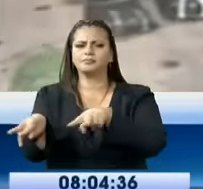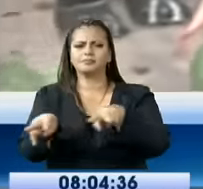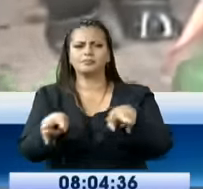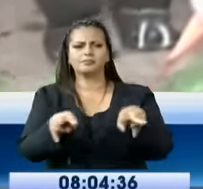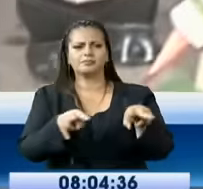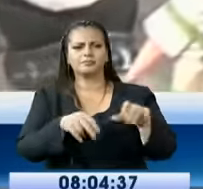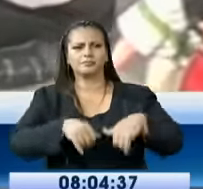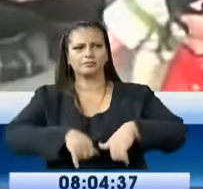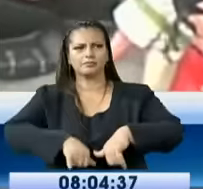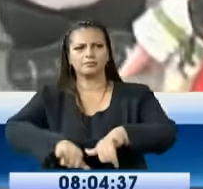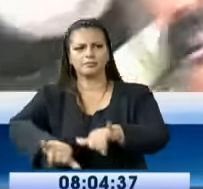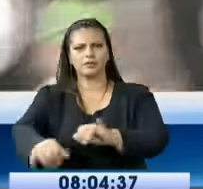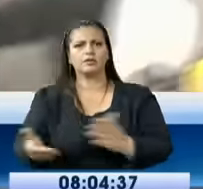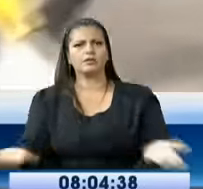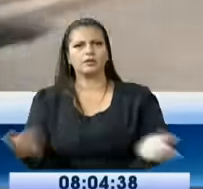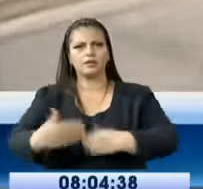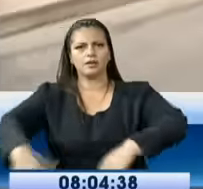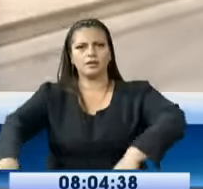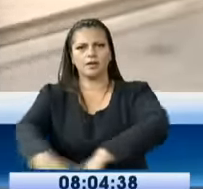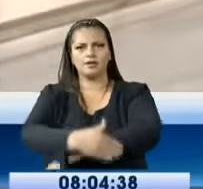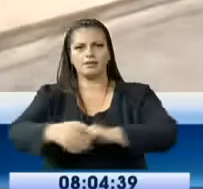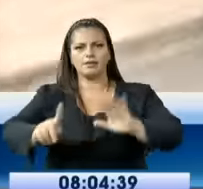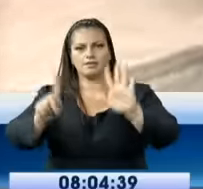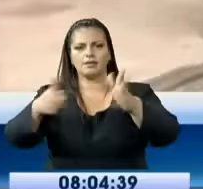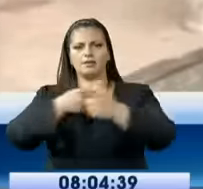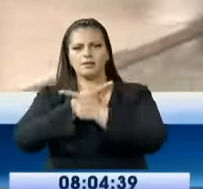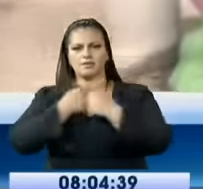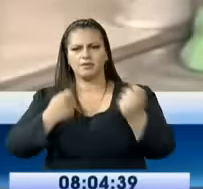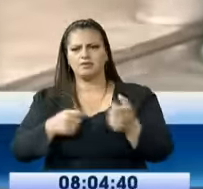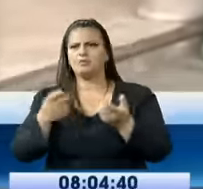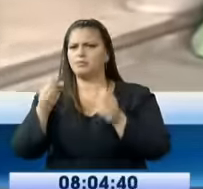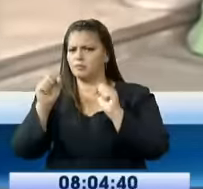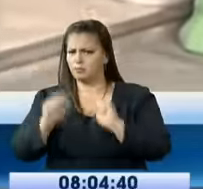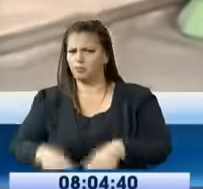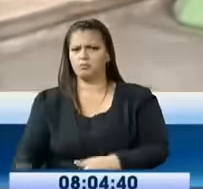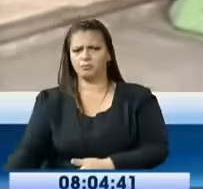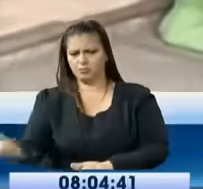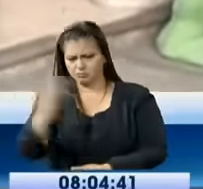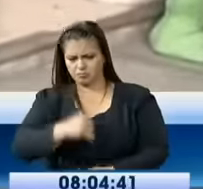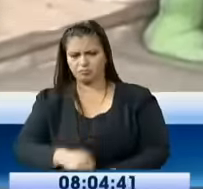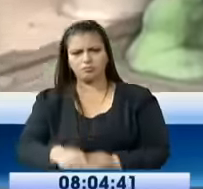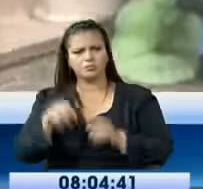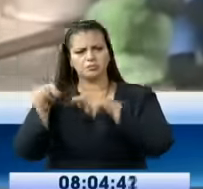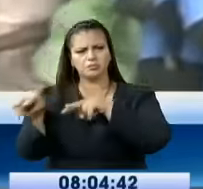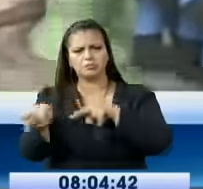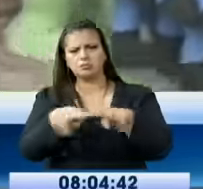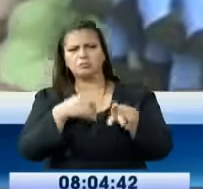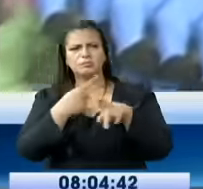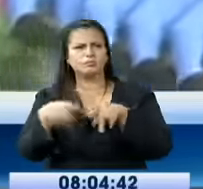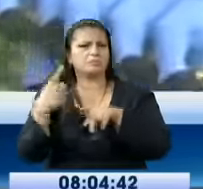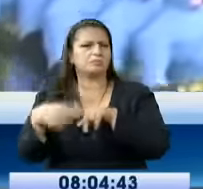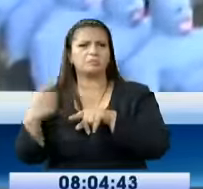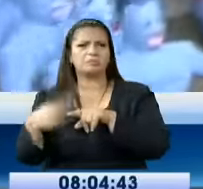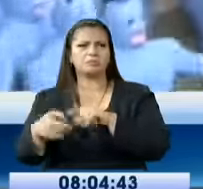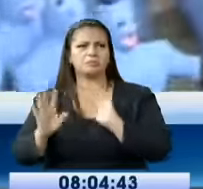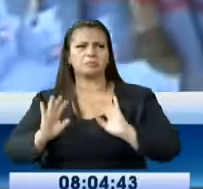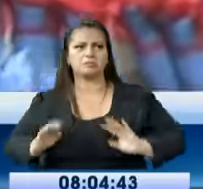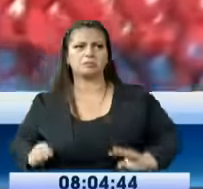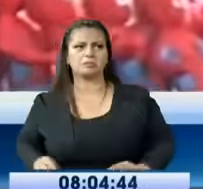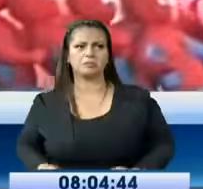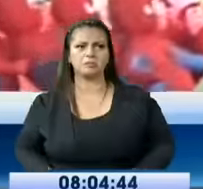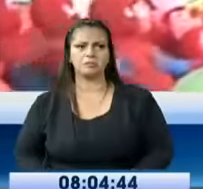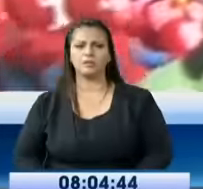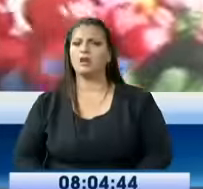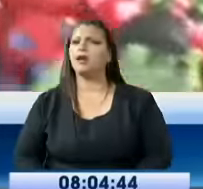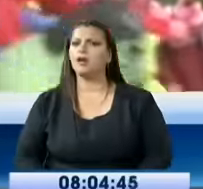es a lo largo de la calle 6 de marzo. Usted puede encontrar la variedad de monigotes. Hay muchos que ya empiezan